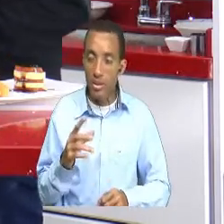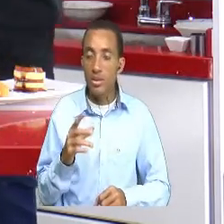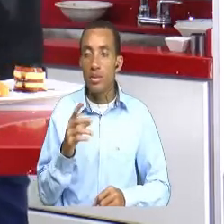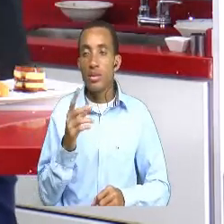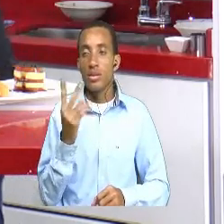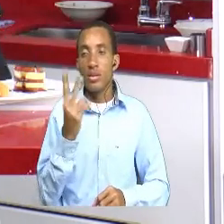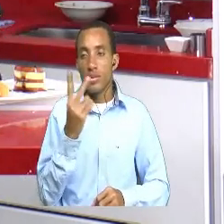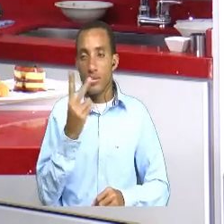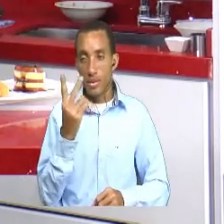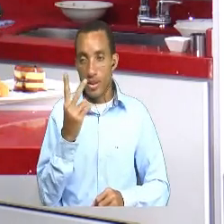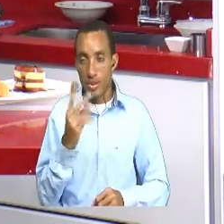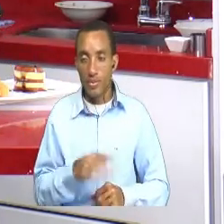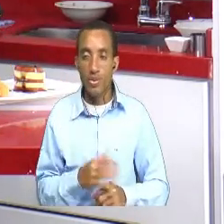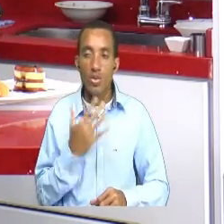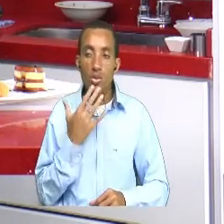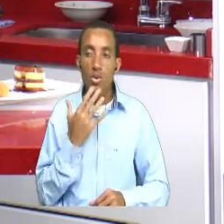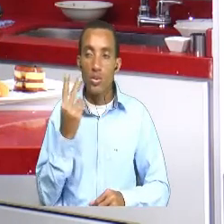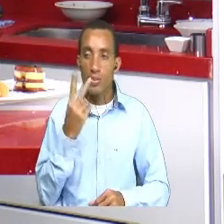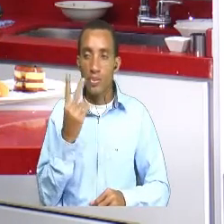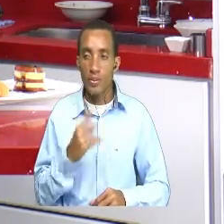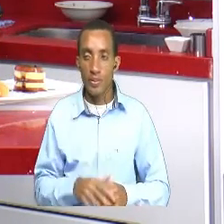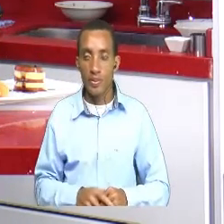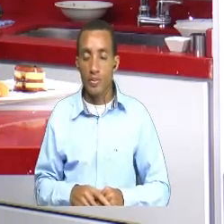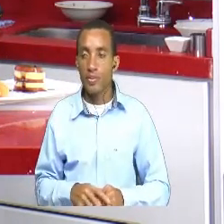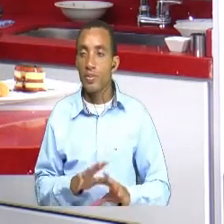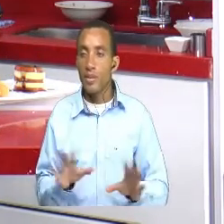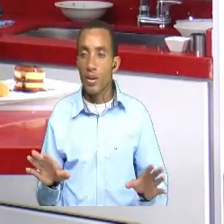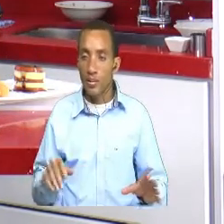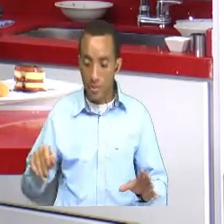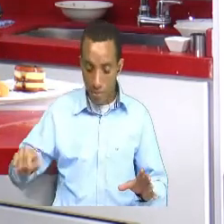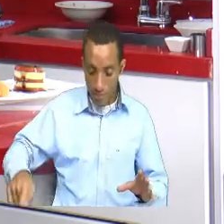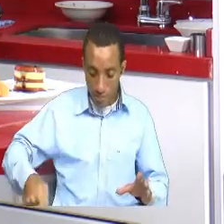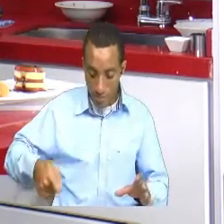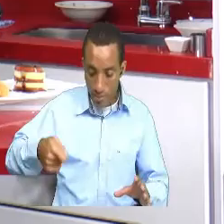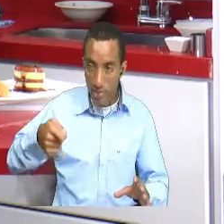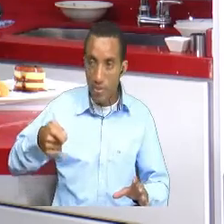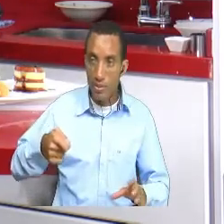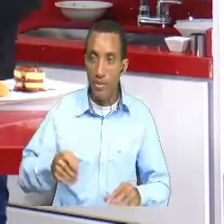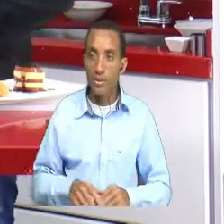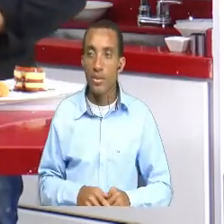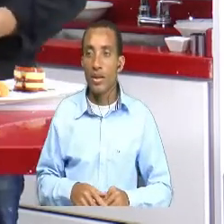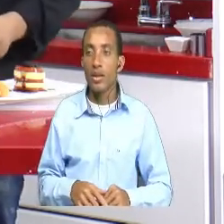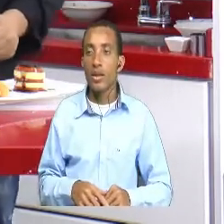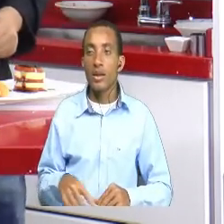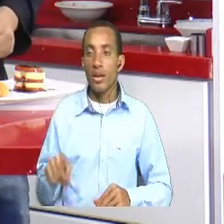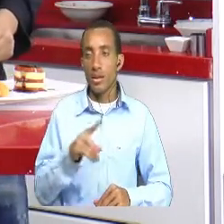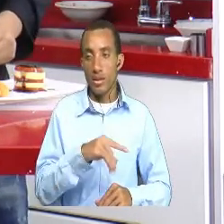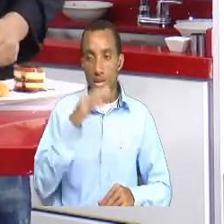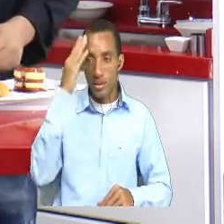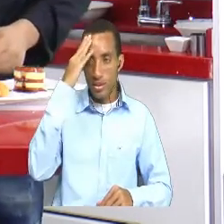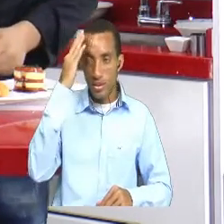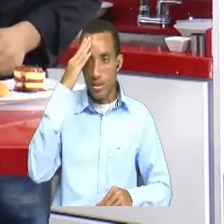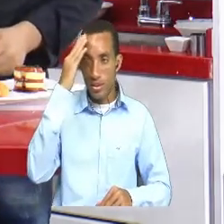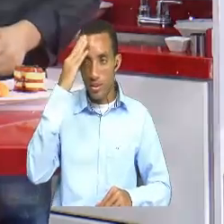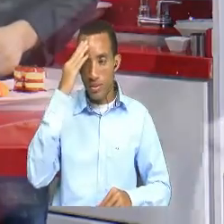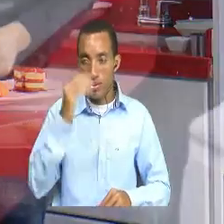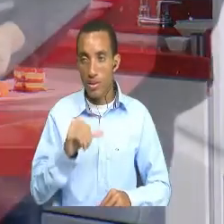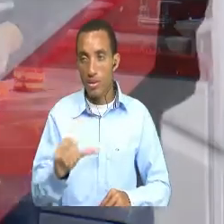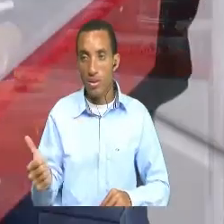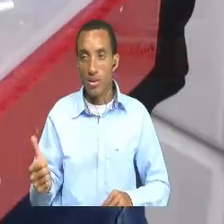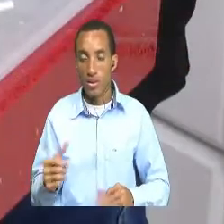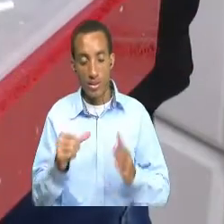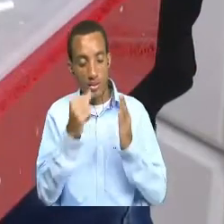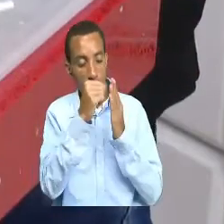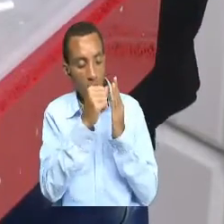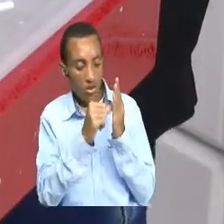permítanme consigo una cucharita que se olvidó de esa 20 en casa televidentes estas y otras recetas las